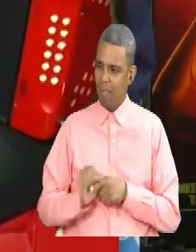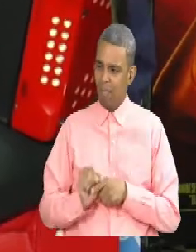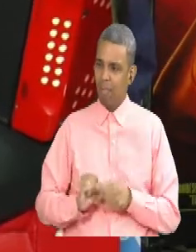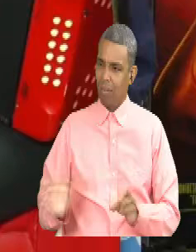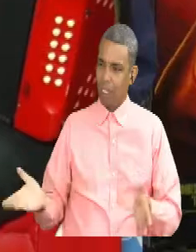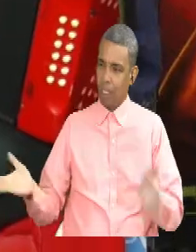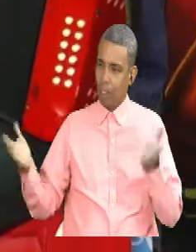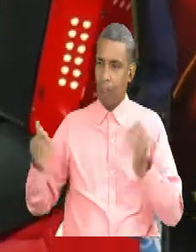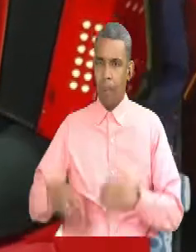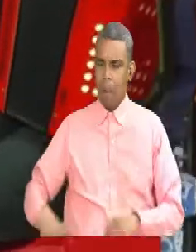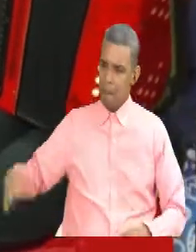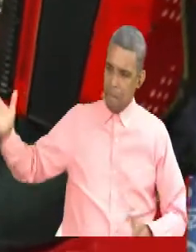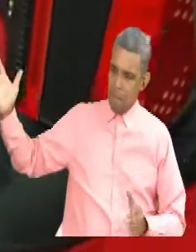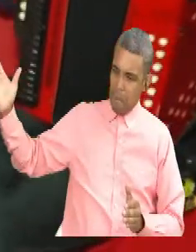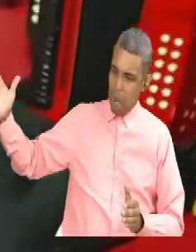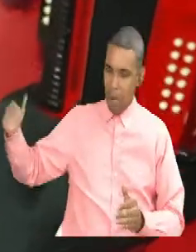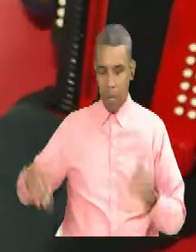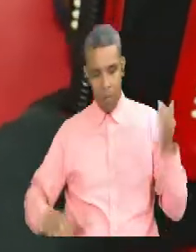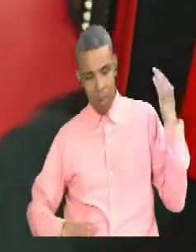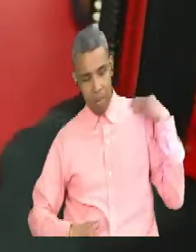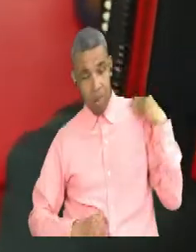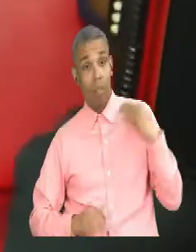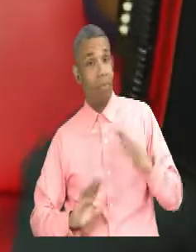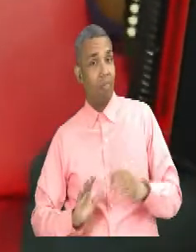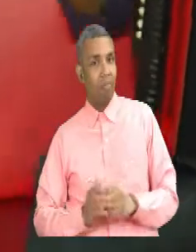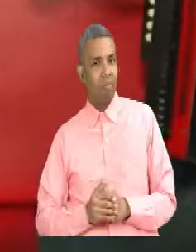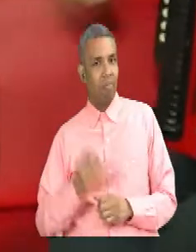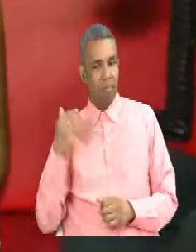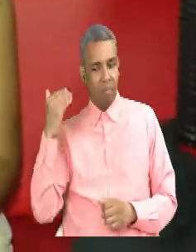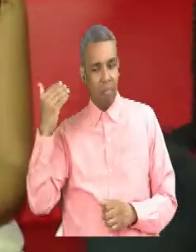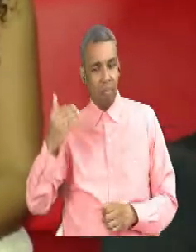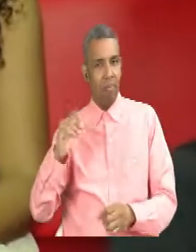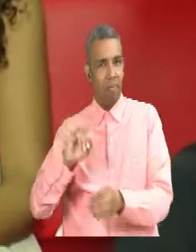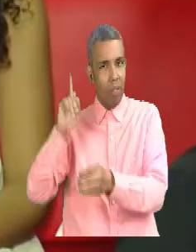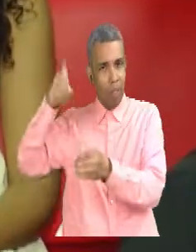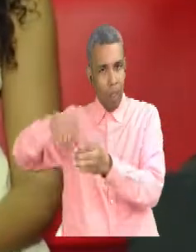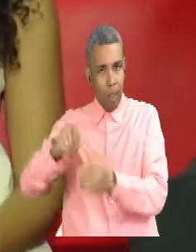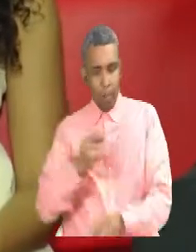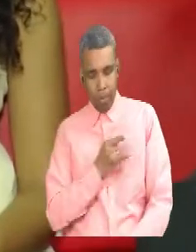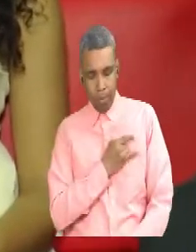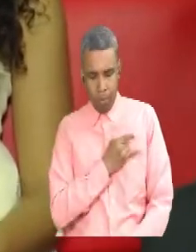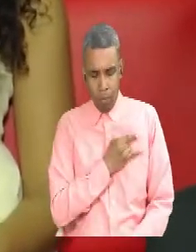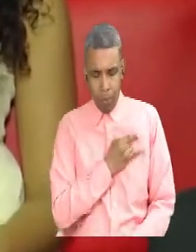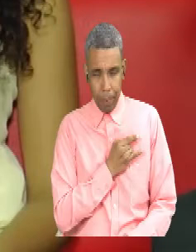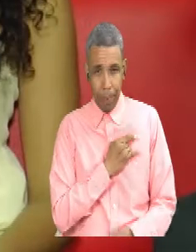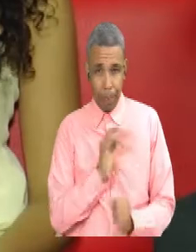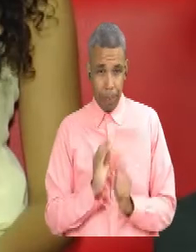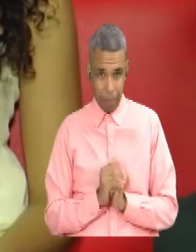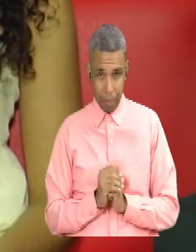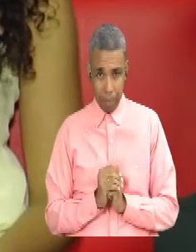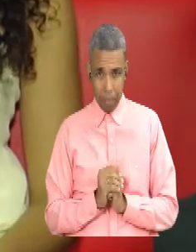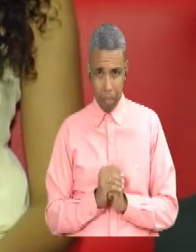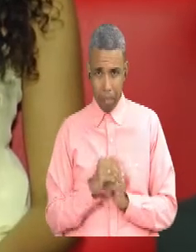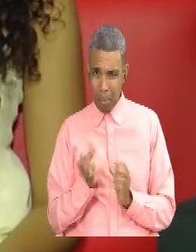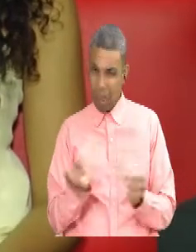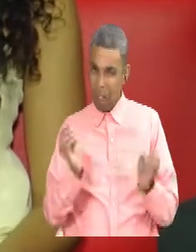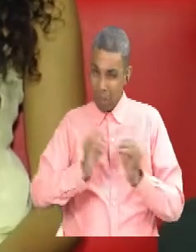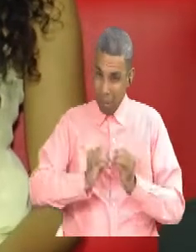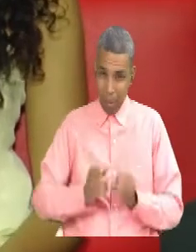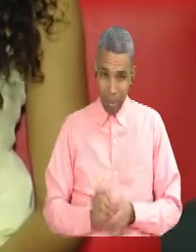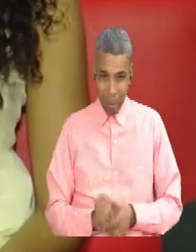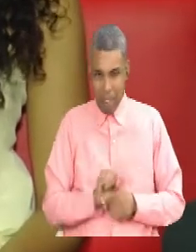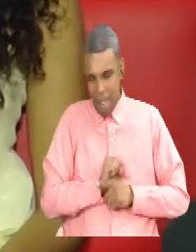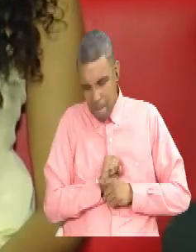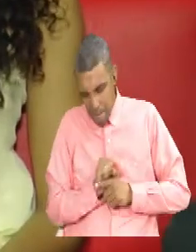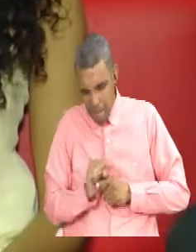cuando llegué a la universidad, hicimos un acople con el profesor de música, con Alfonso, y pues ya a la gente le gustaba